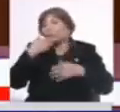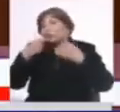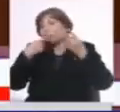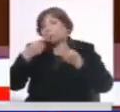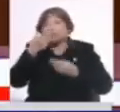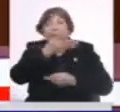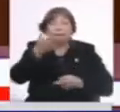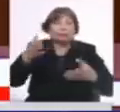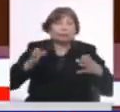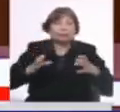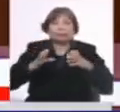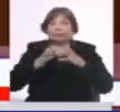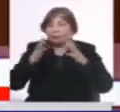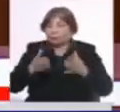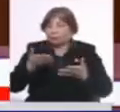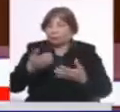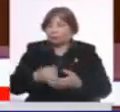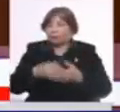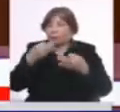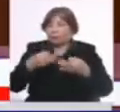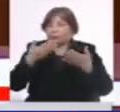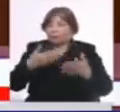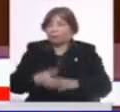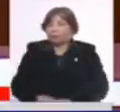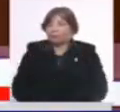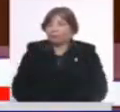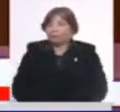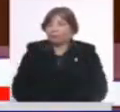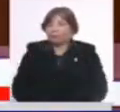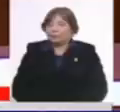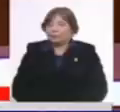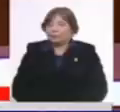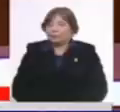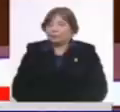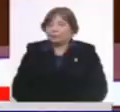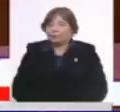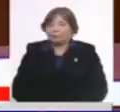comentarios que los señores congresistas crean conveniente. Señor